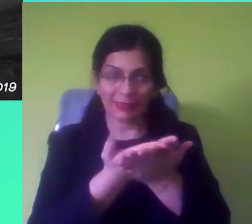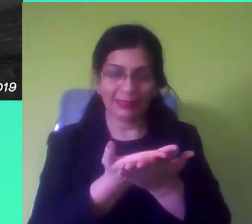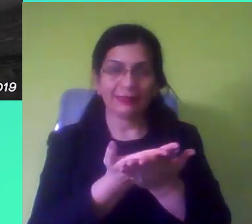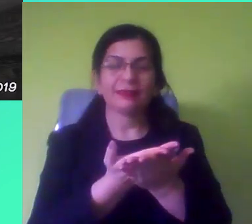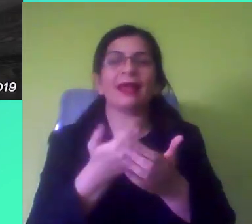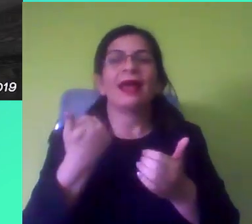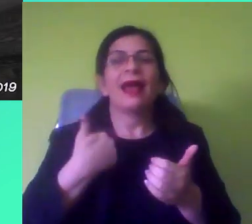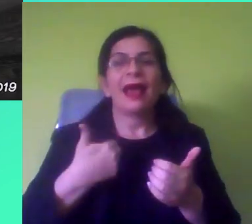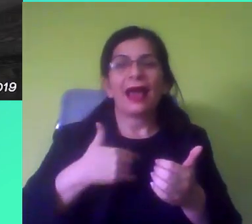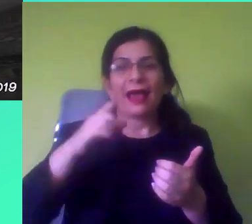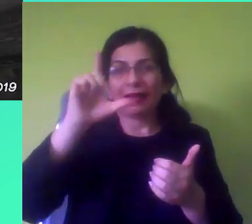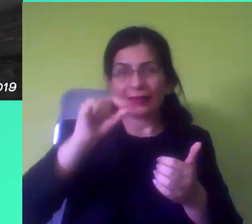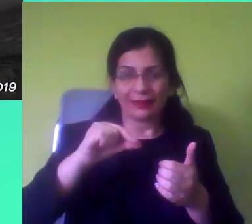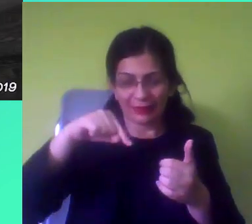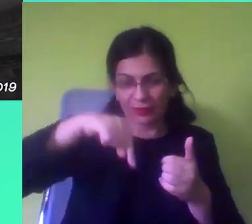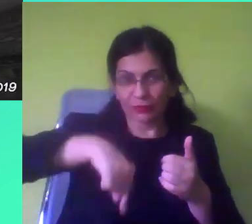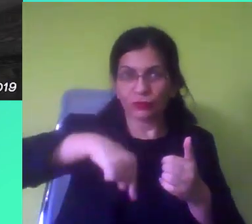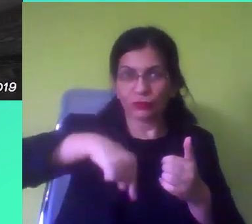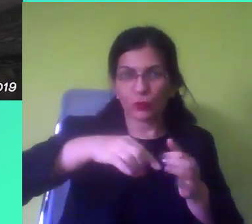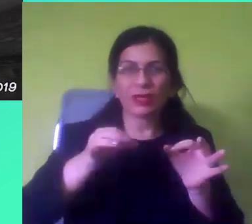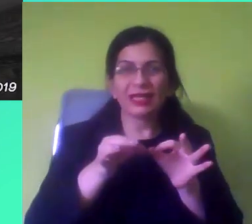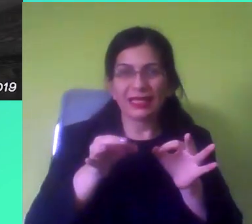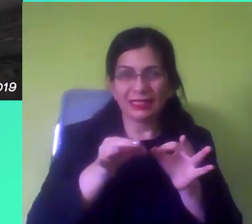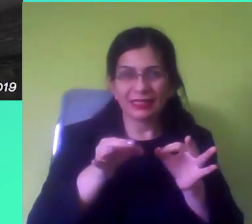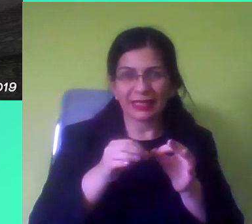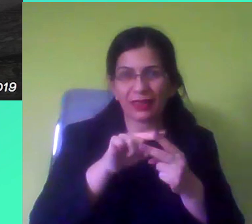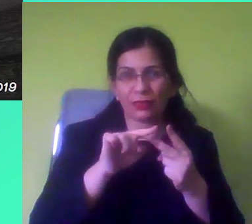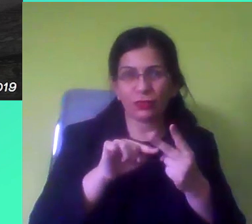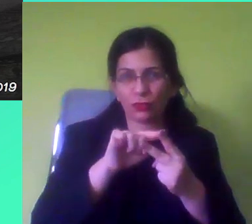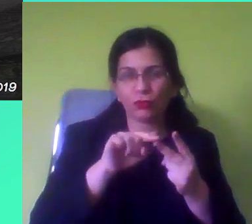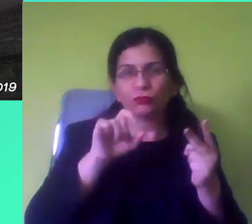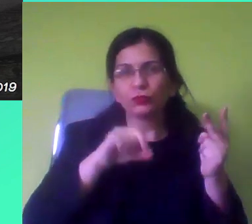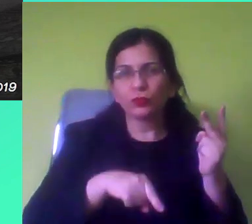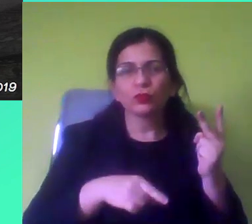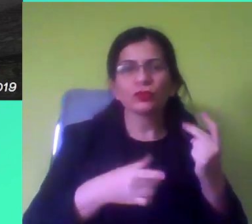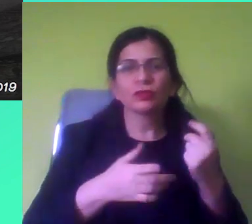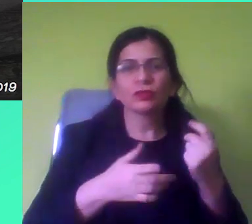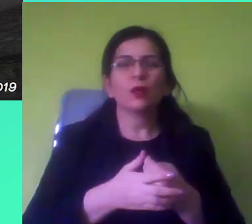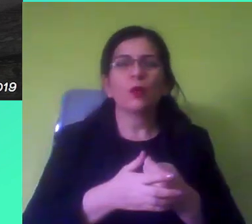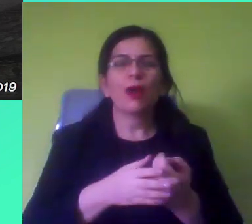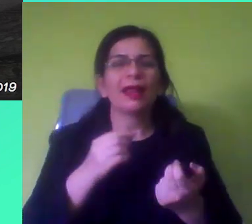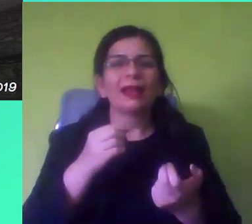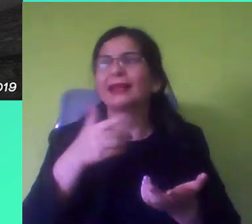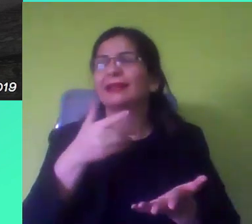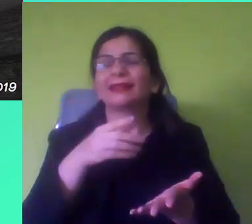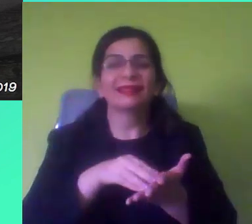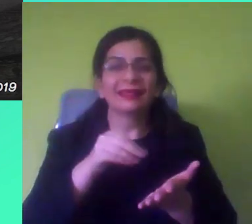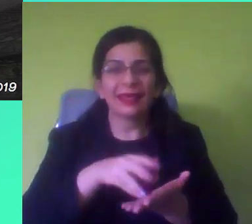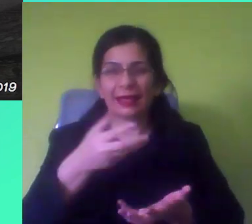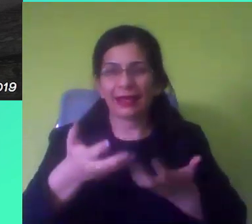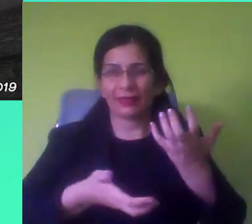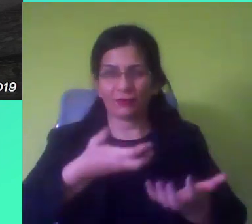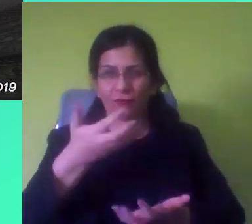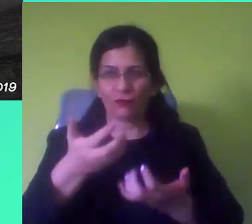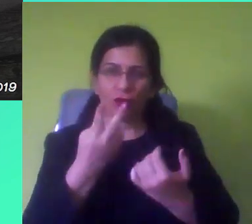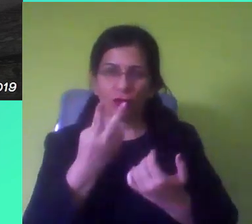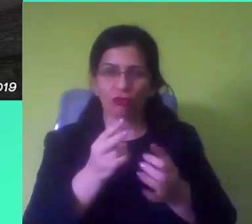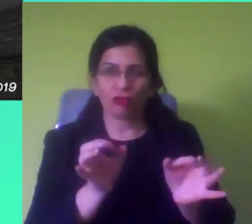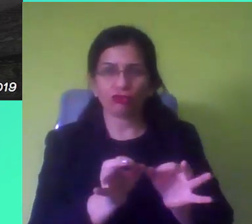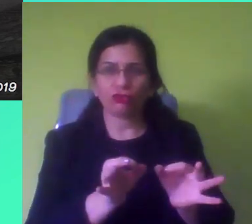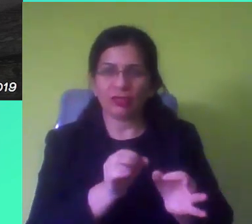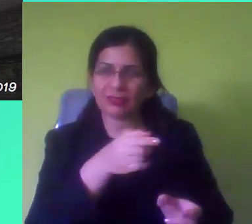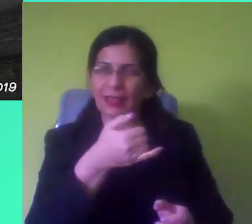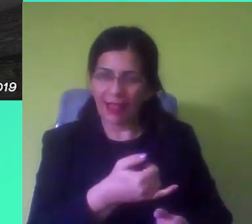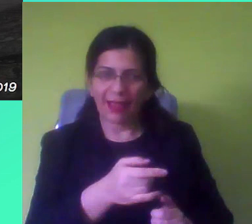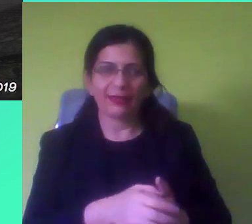Islas Georgias y las Islas Sandwich del sur, que pertenecen a Tierra del Fuego. Nosotros, por motivos operativos, nos vamos a